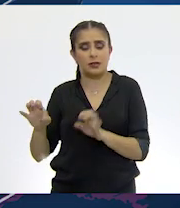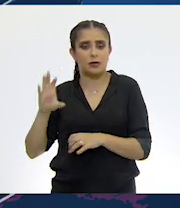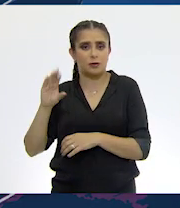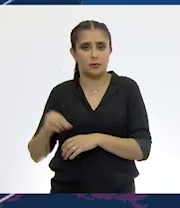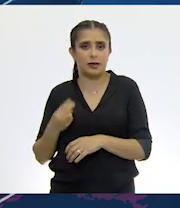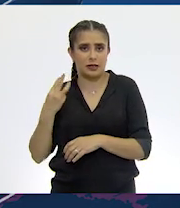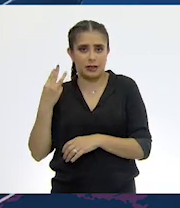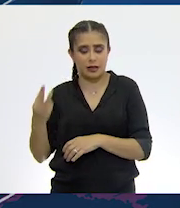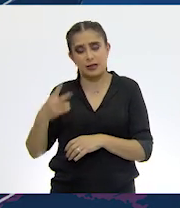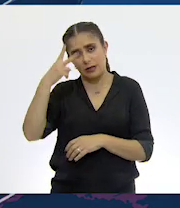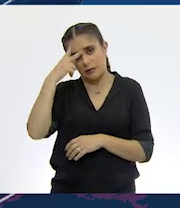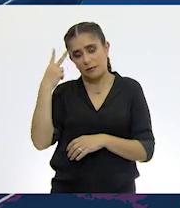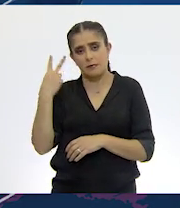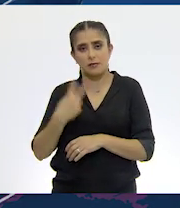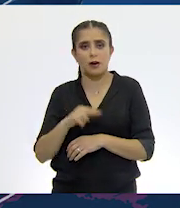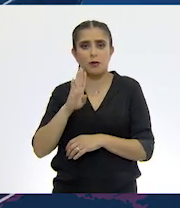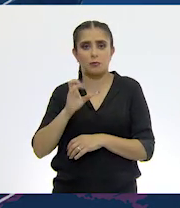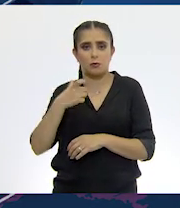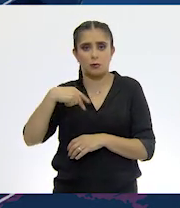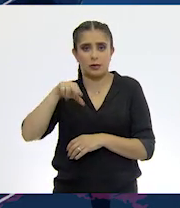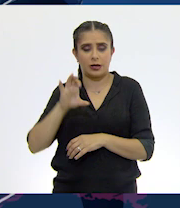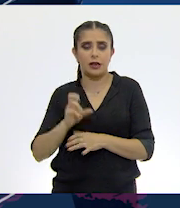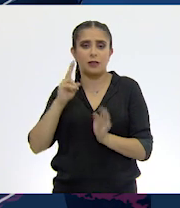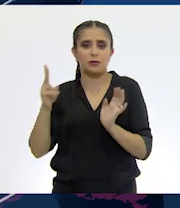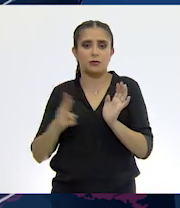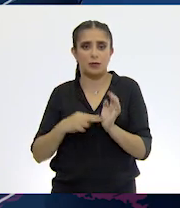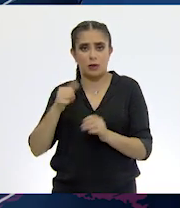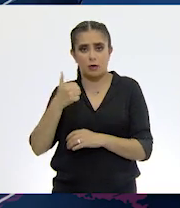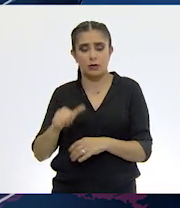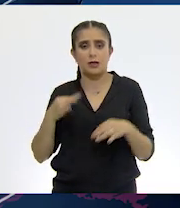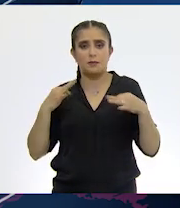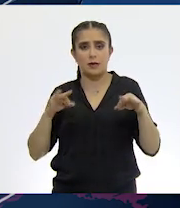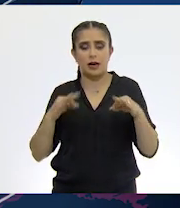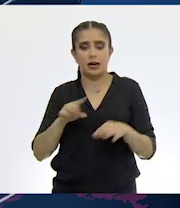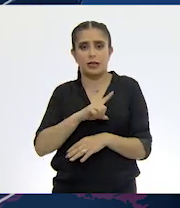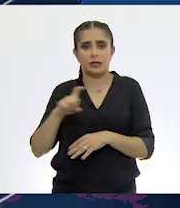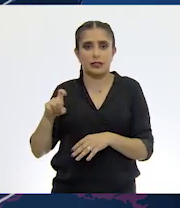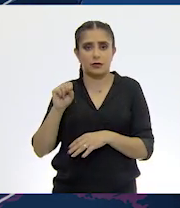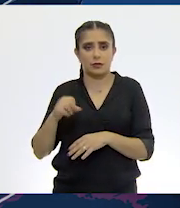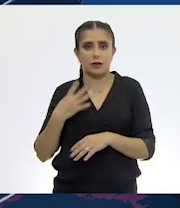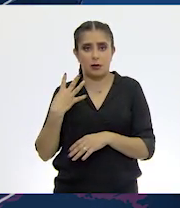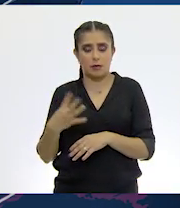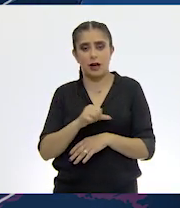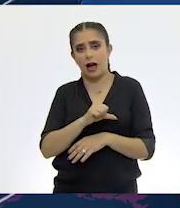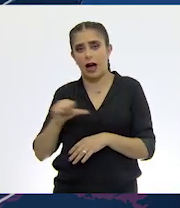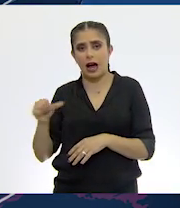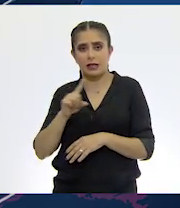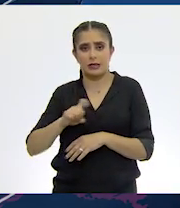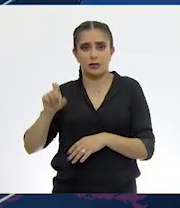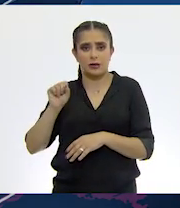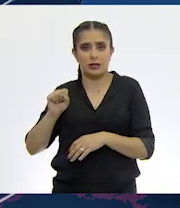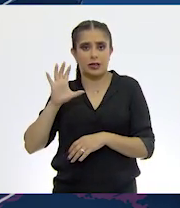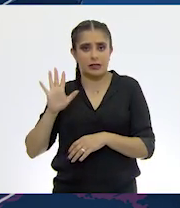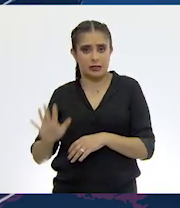1950-1993, México, Bucket, 2011, páginas 164,